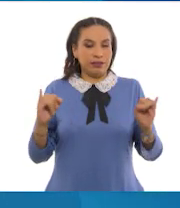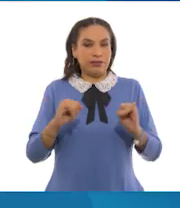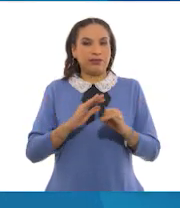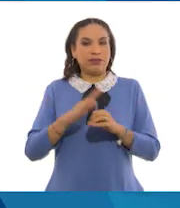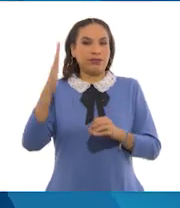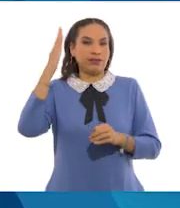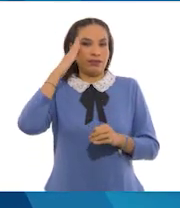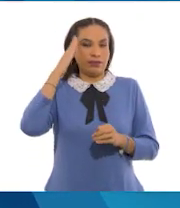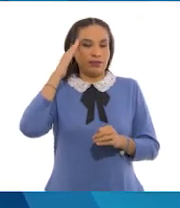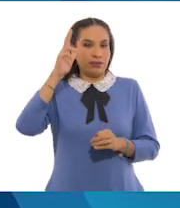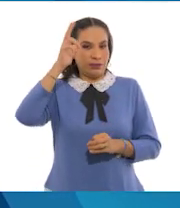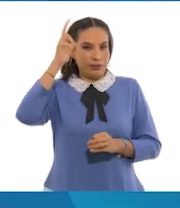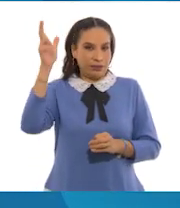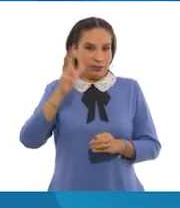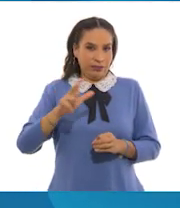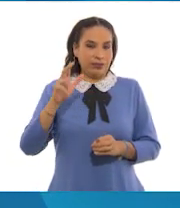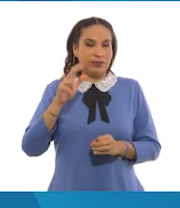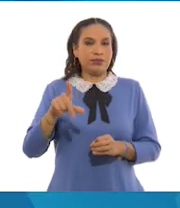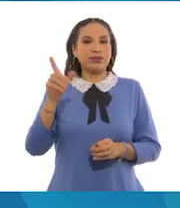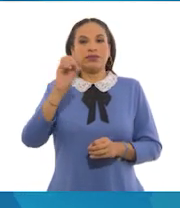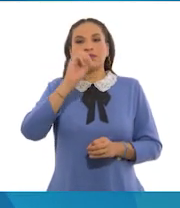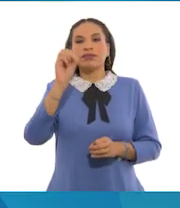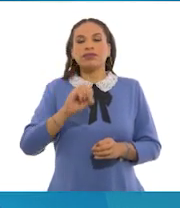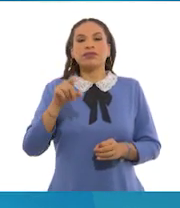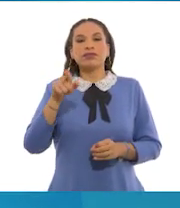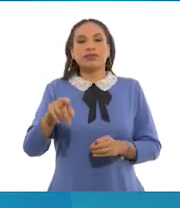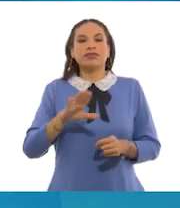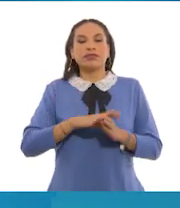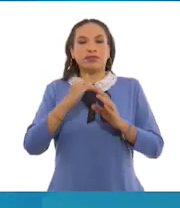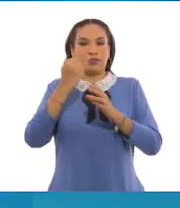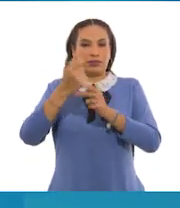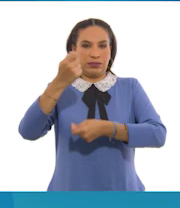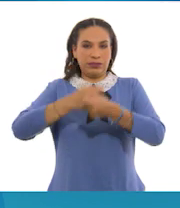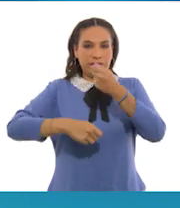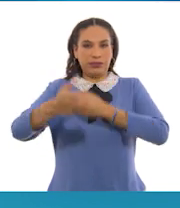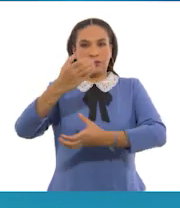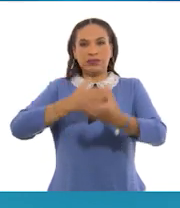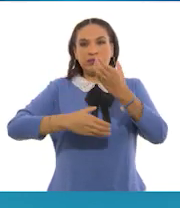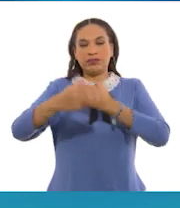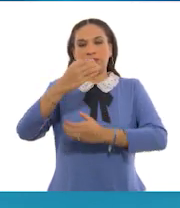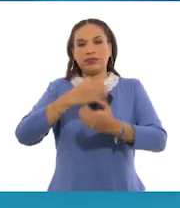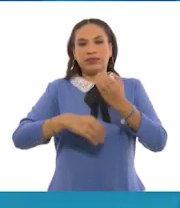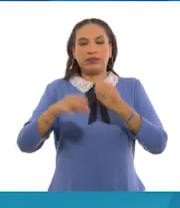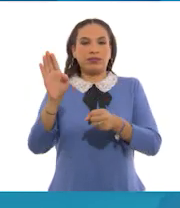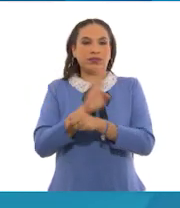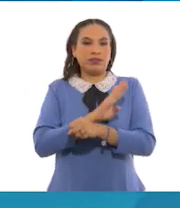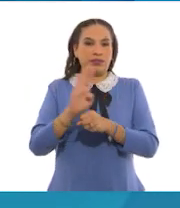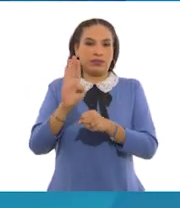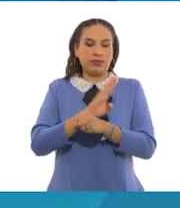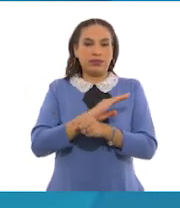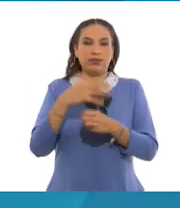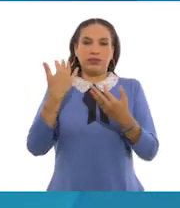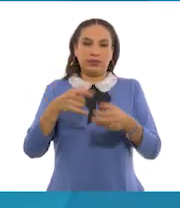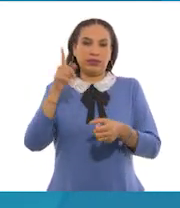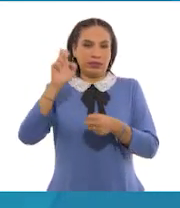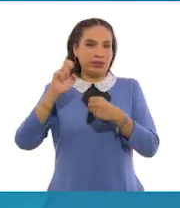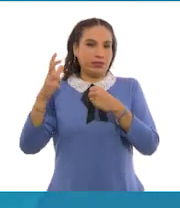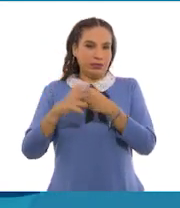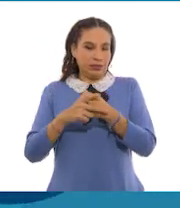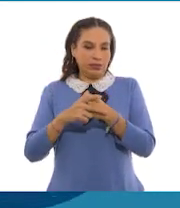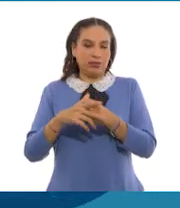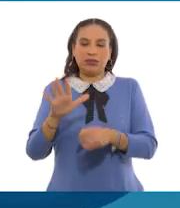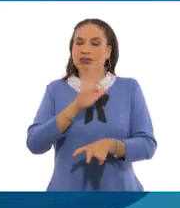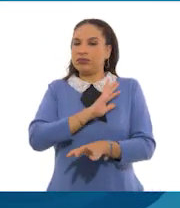había encabezado Miguel Hidalgo obligó a que este intercambio comercial que beneficiaba tanto a Europa